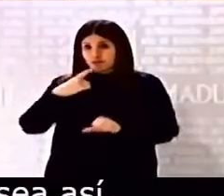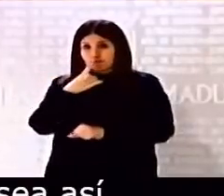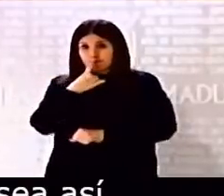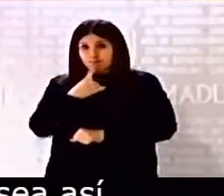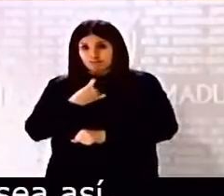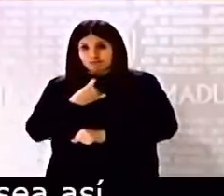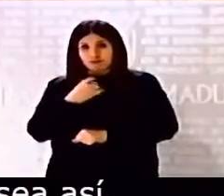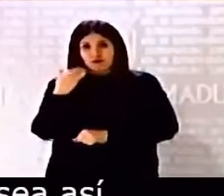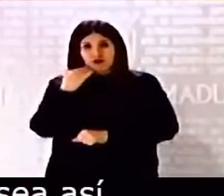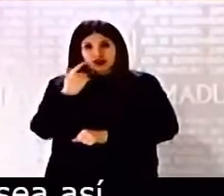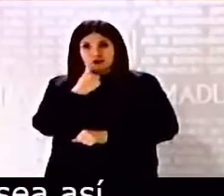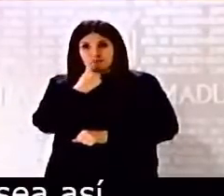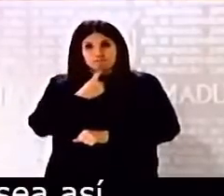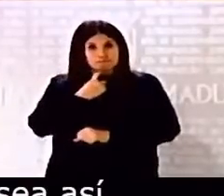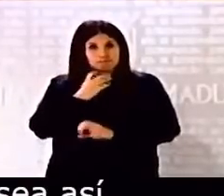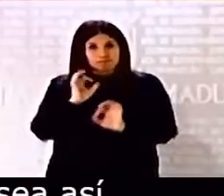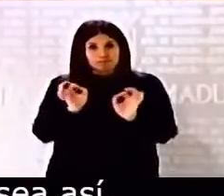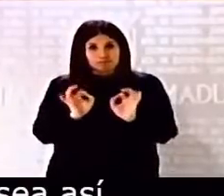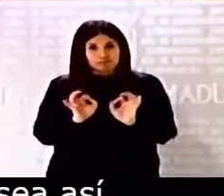Sí le digo,